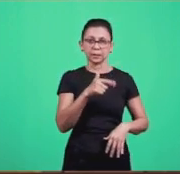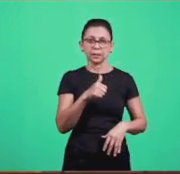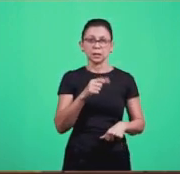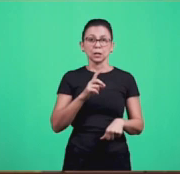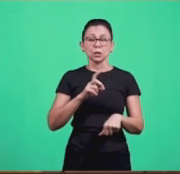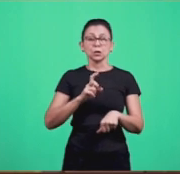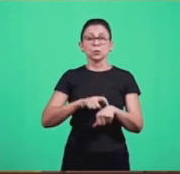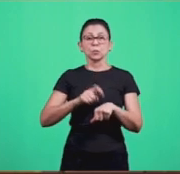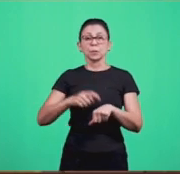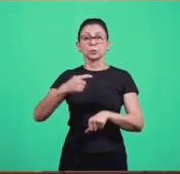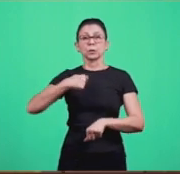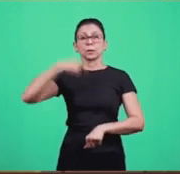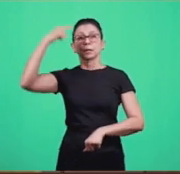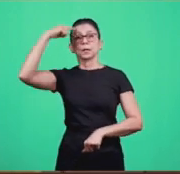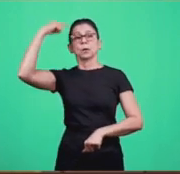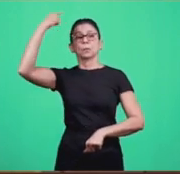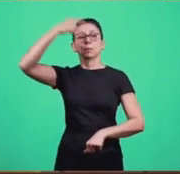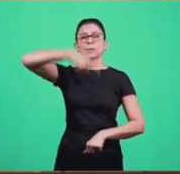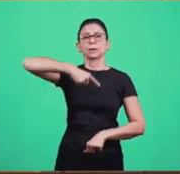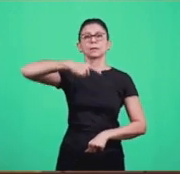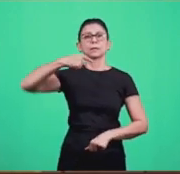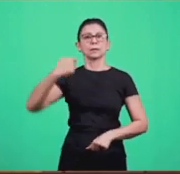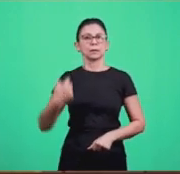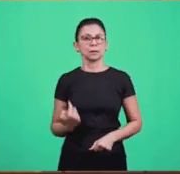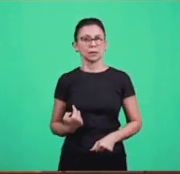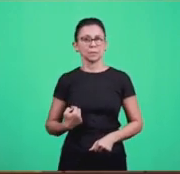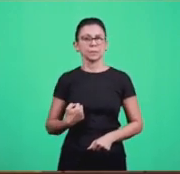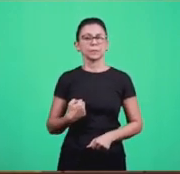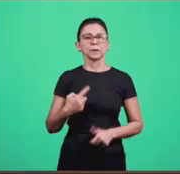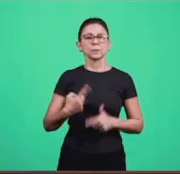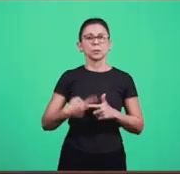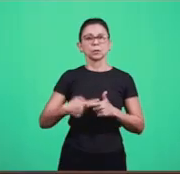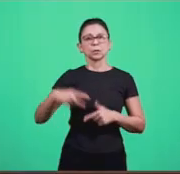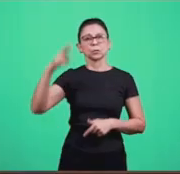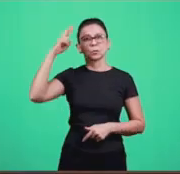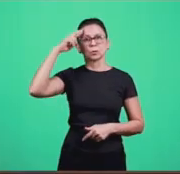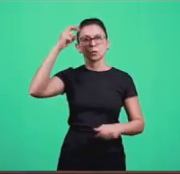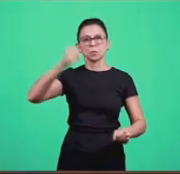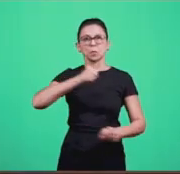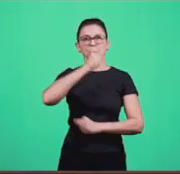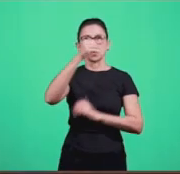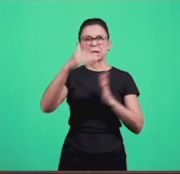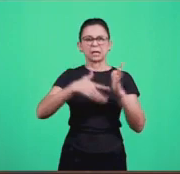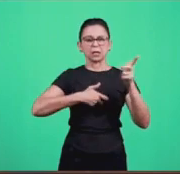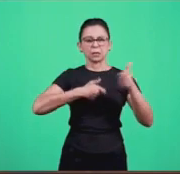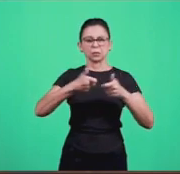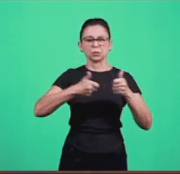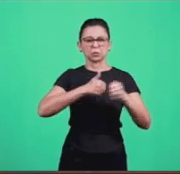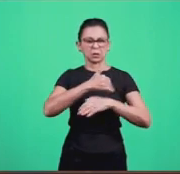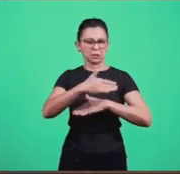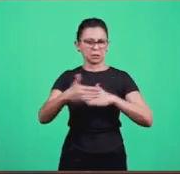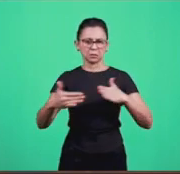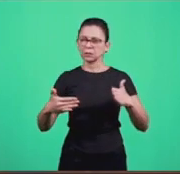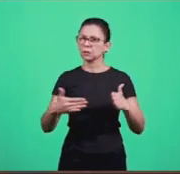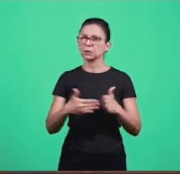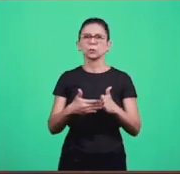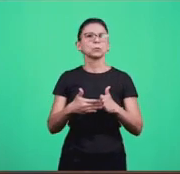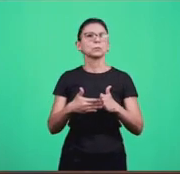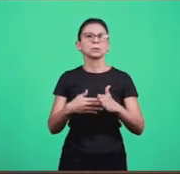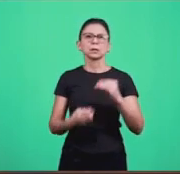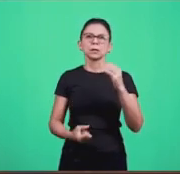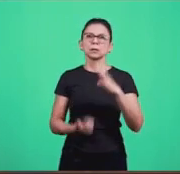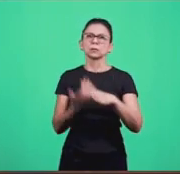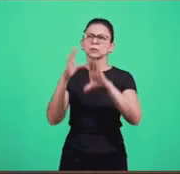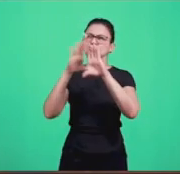tierra. El Señor era el que tenía el poder sobre el tiempo, las estaciones. Él es todopoderoso.